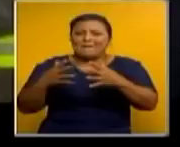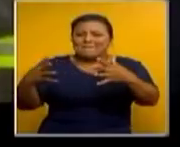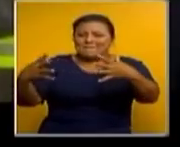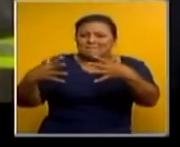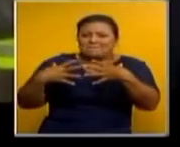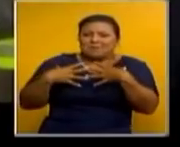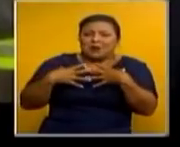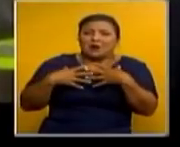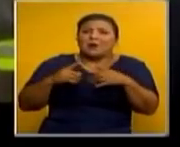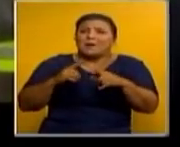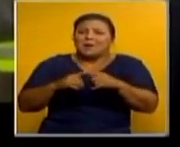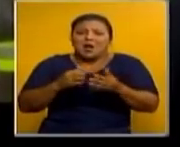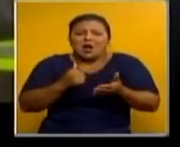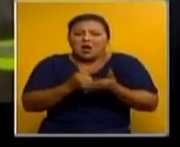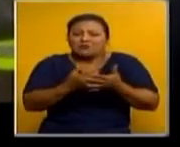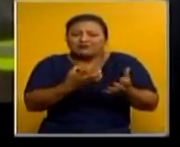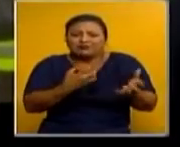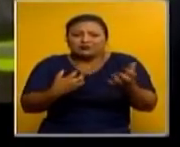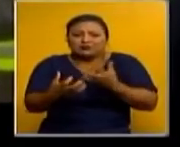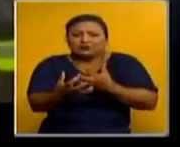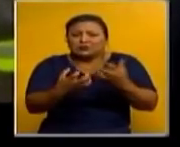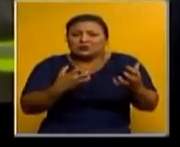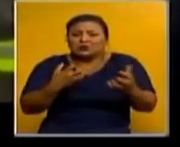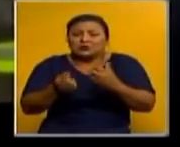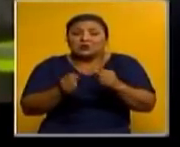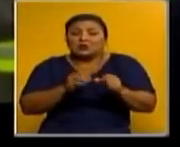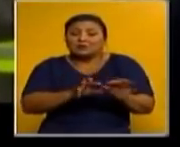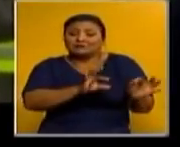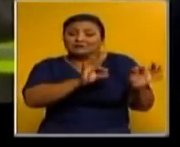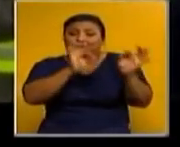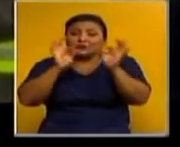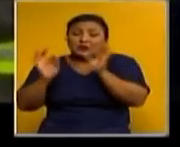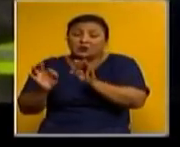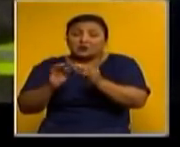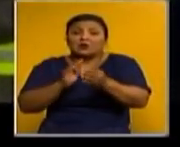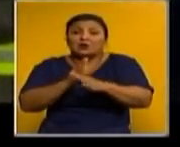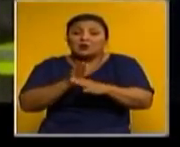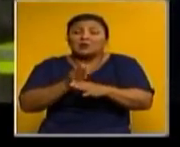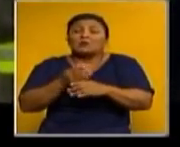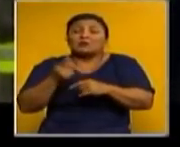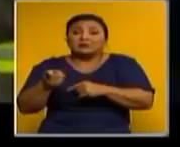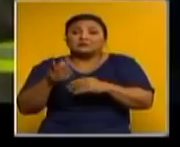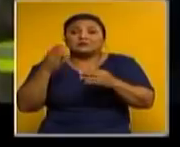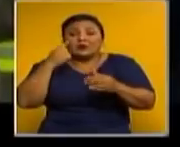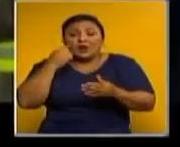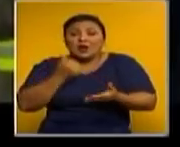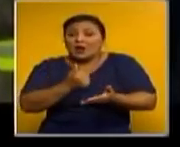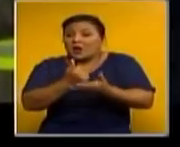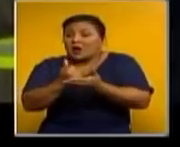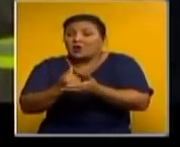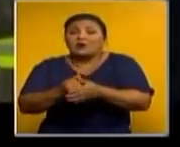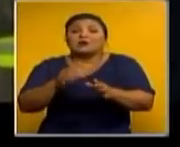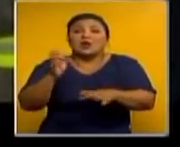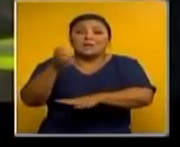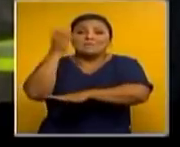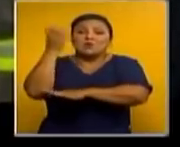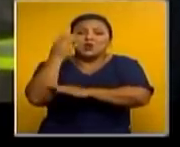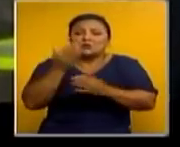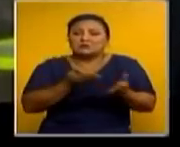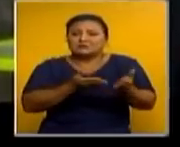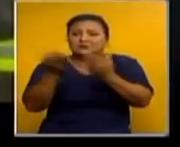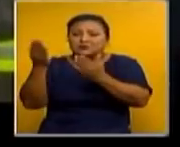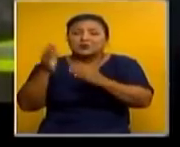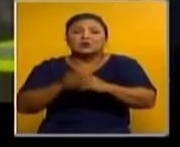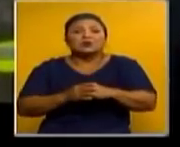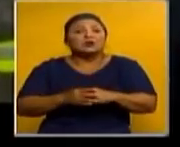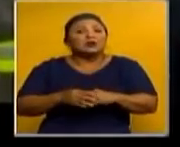Realizamos tareas de descarcelamiento, estabilizamos al paciente y lo pusimos a cargo de la ambulancia del IES.